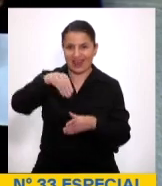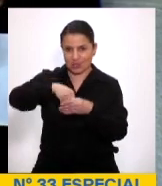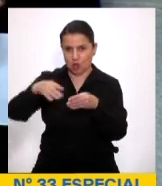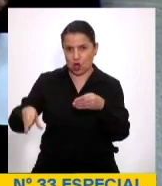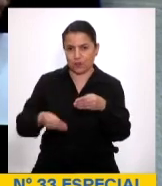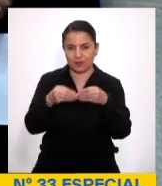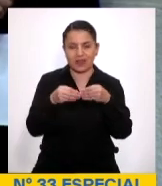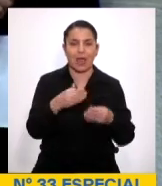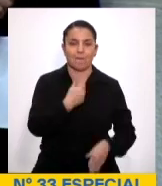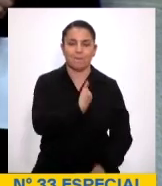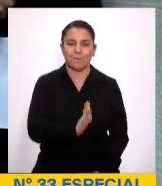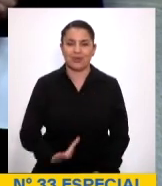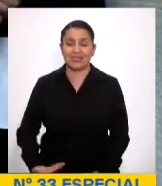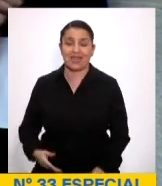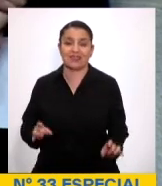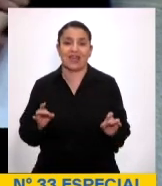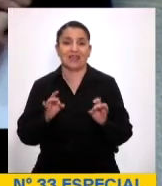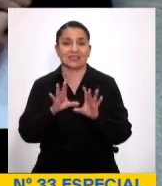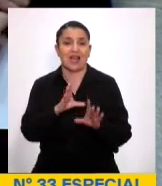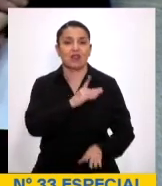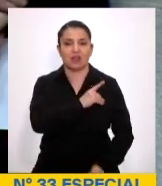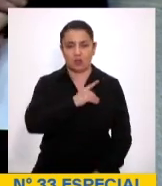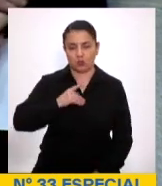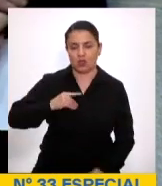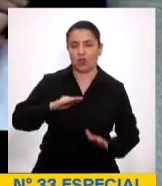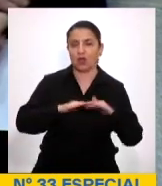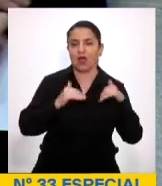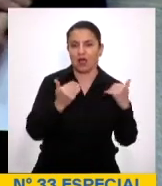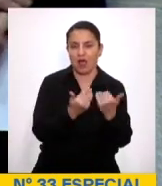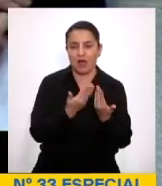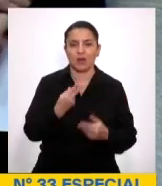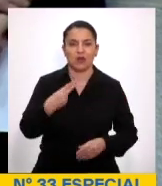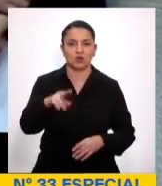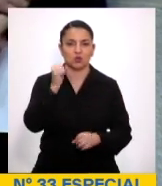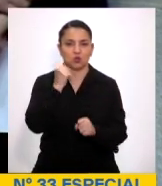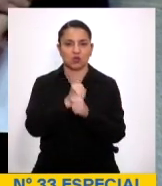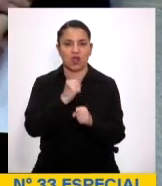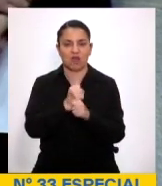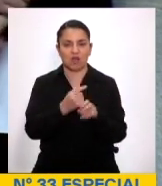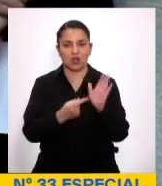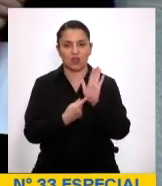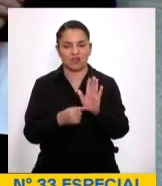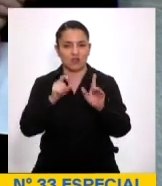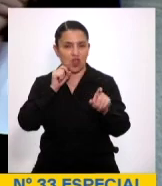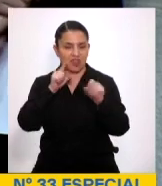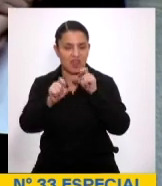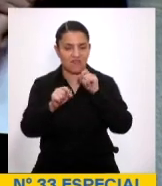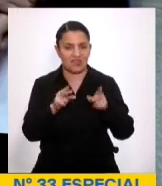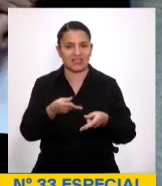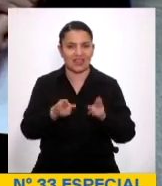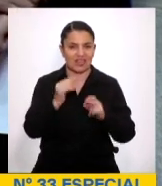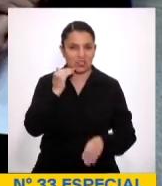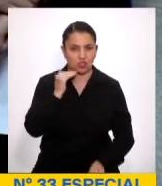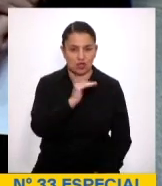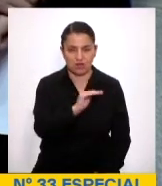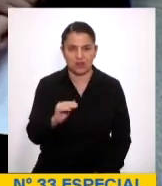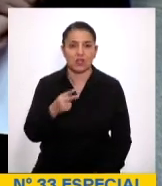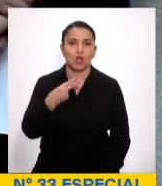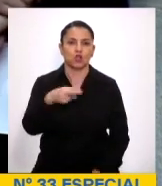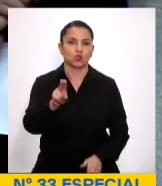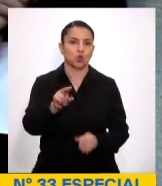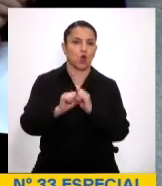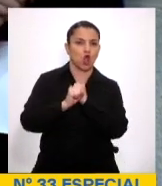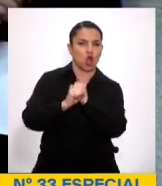como presidenta accidental de la cámara de diputados en su trabajo destacó por la defensa de los derechos de la infancia y su rechazo al